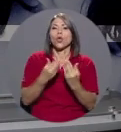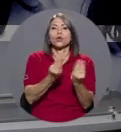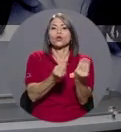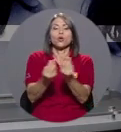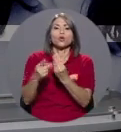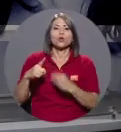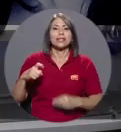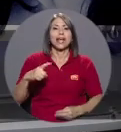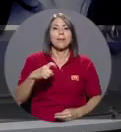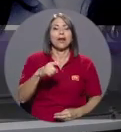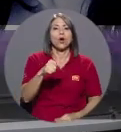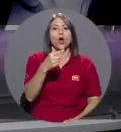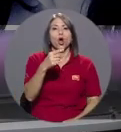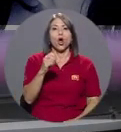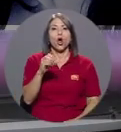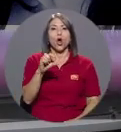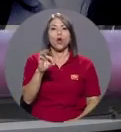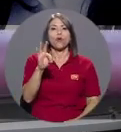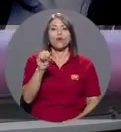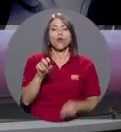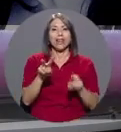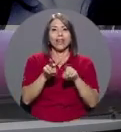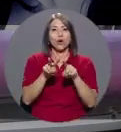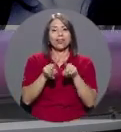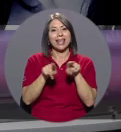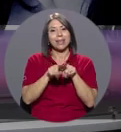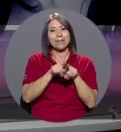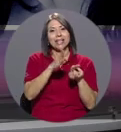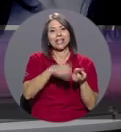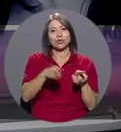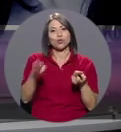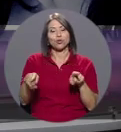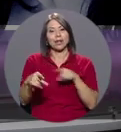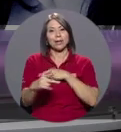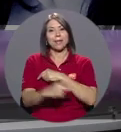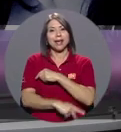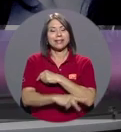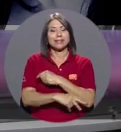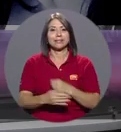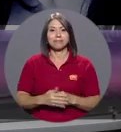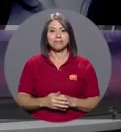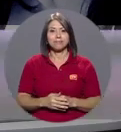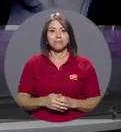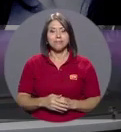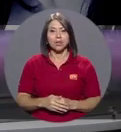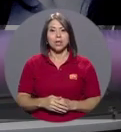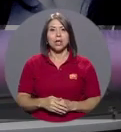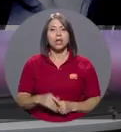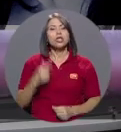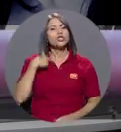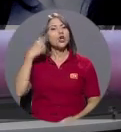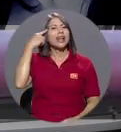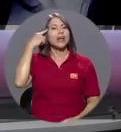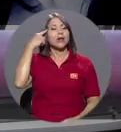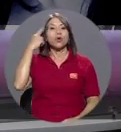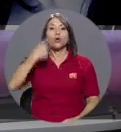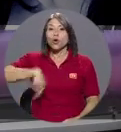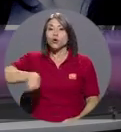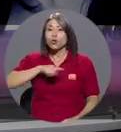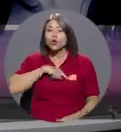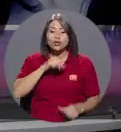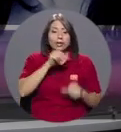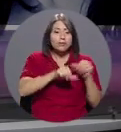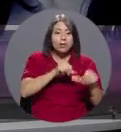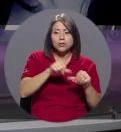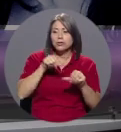de camarón que se ubican en el Golfo de Nicoya y en la zona sur del país, por ejemplo. Entonces yo creo que cuando nosotros unimos todos